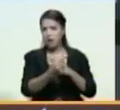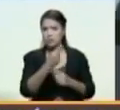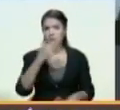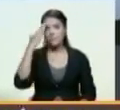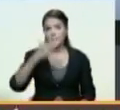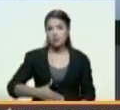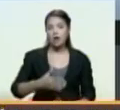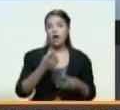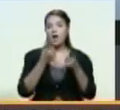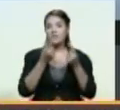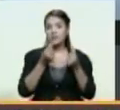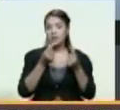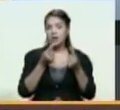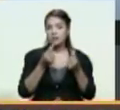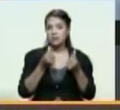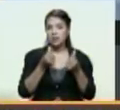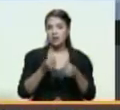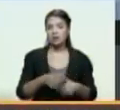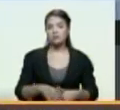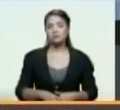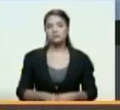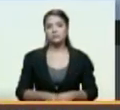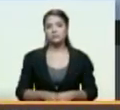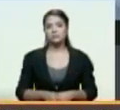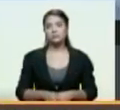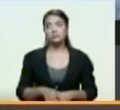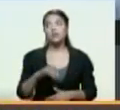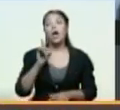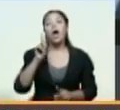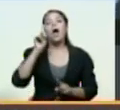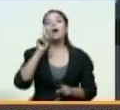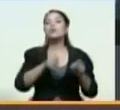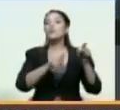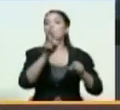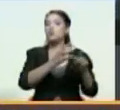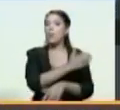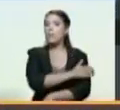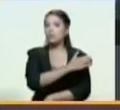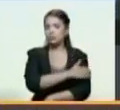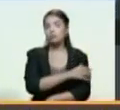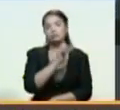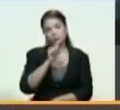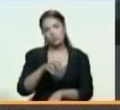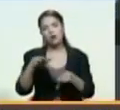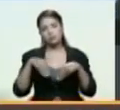militares, financieras. Aunque hay gente en la oposición, debo admitirlo,